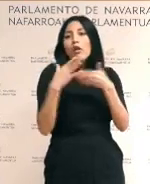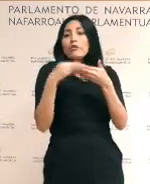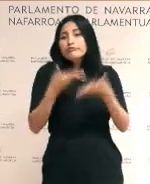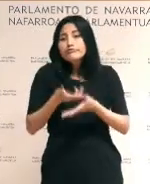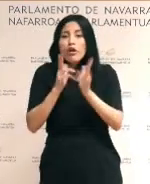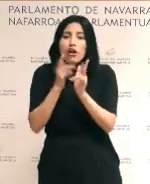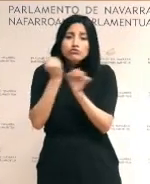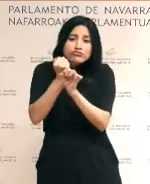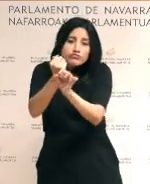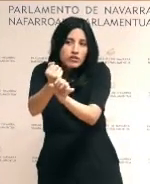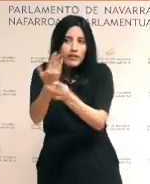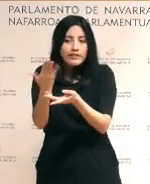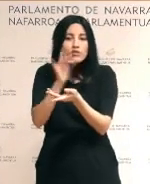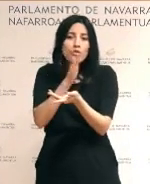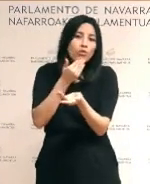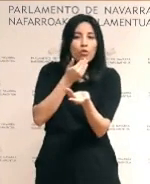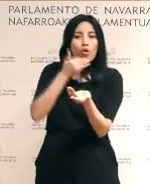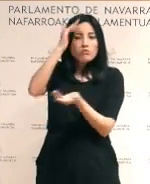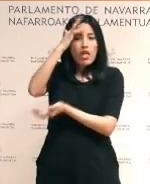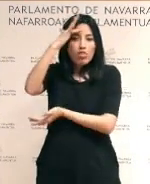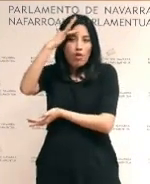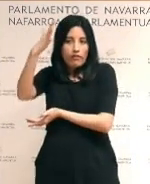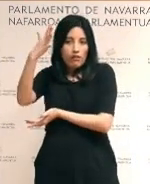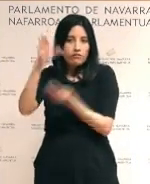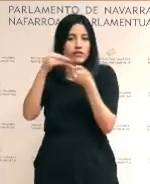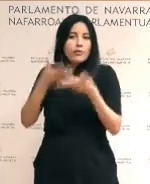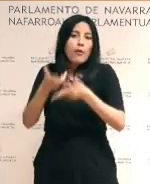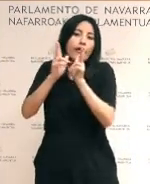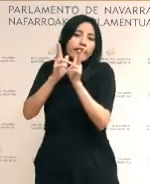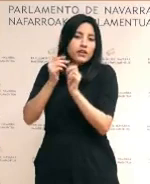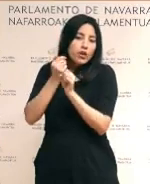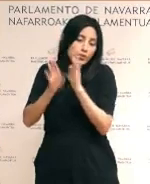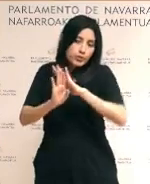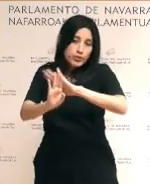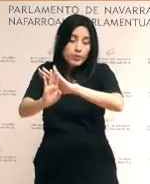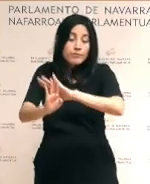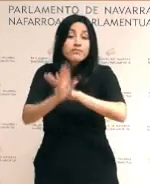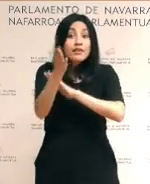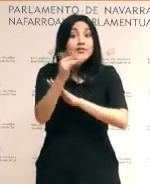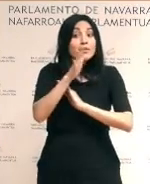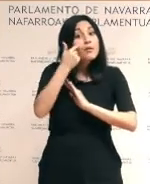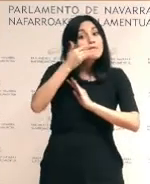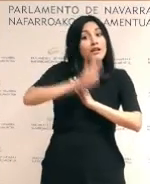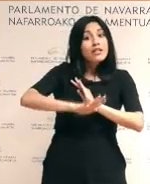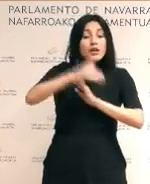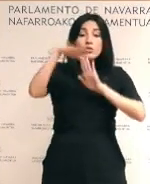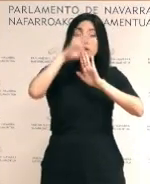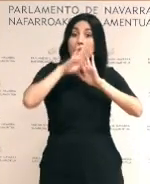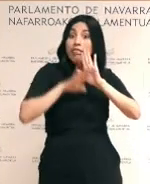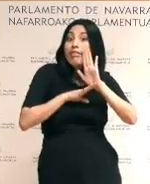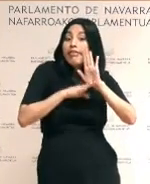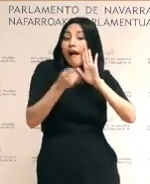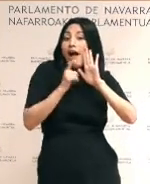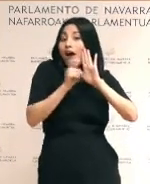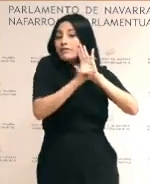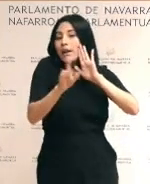nuevo mantra del socialismo, la regeneración democrática. Con ese objetivo adelantó que va a impulsar una batería de medidas, sin especificar cuáles, pero